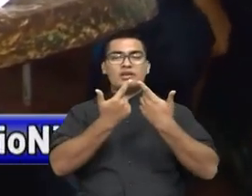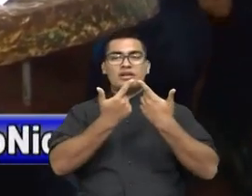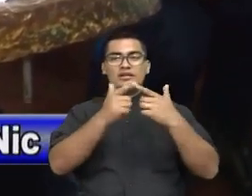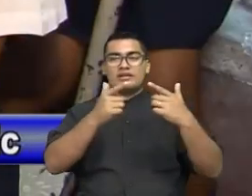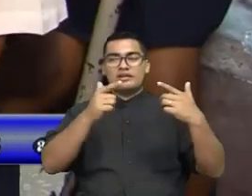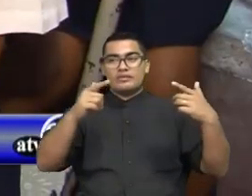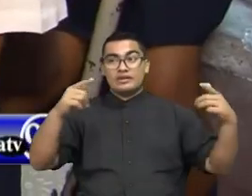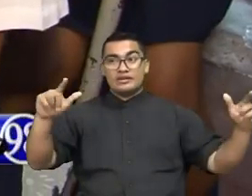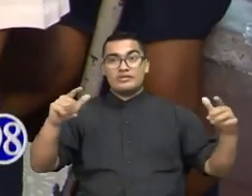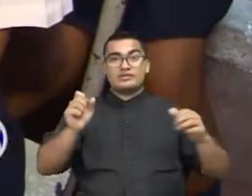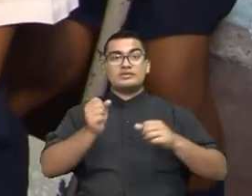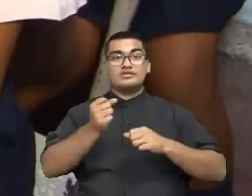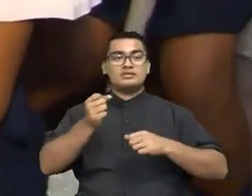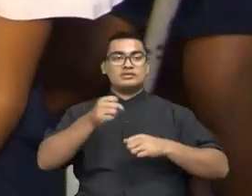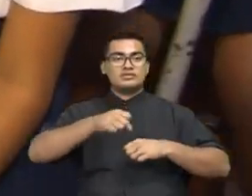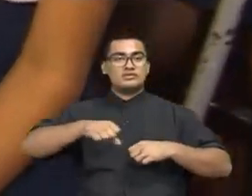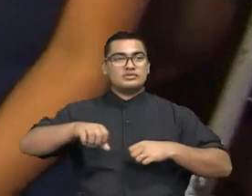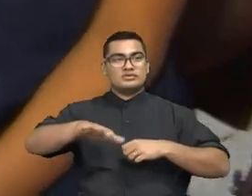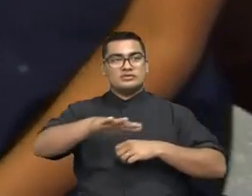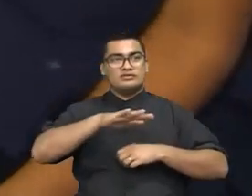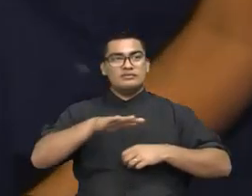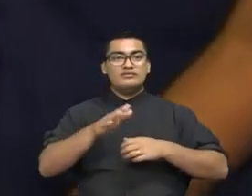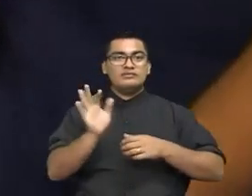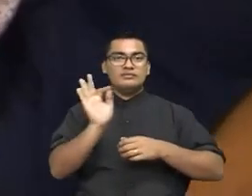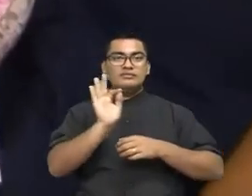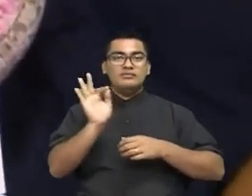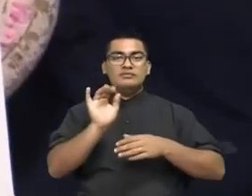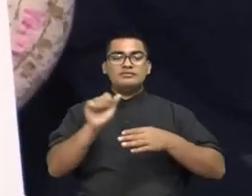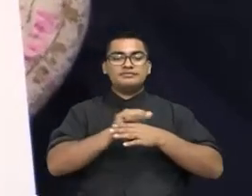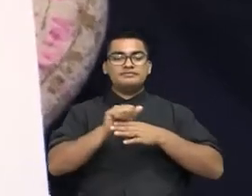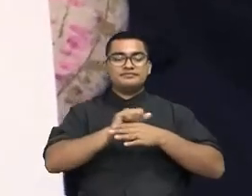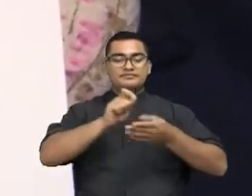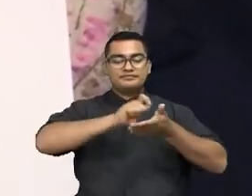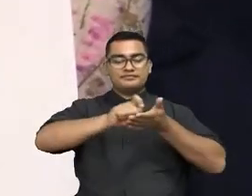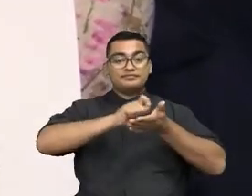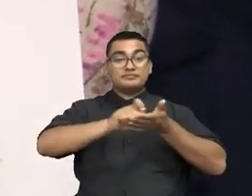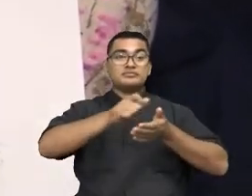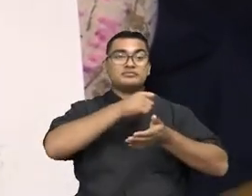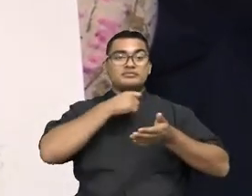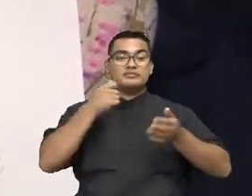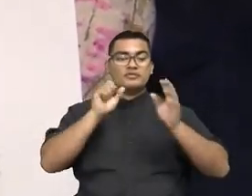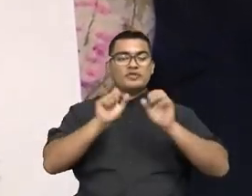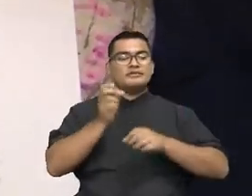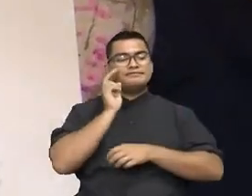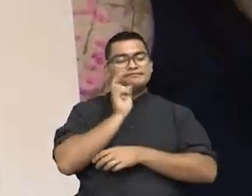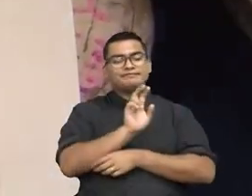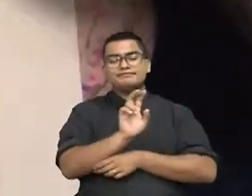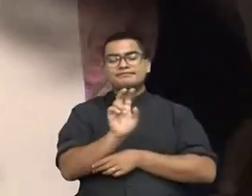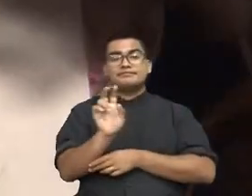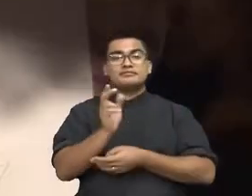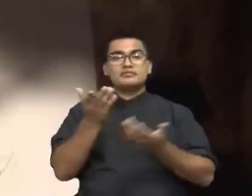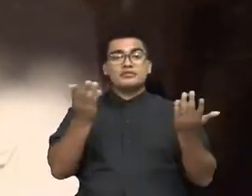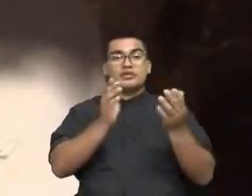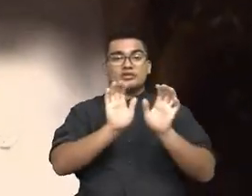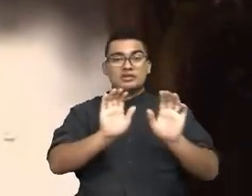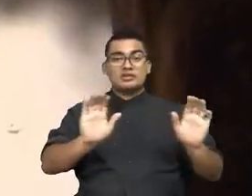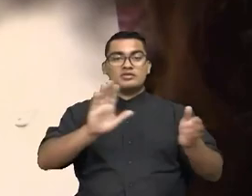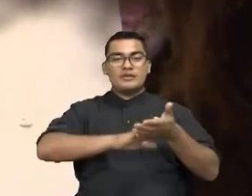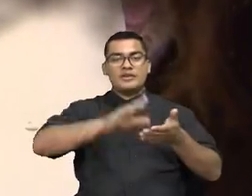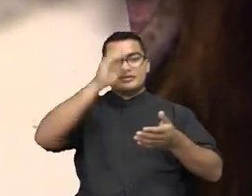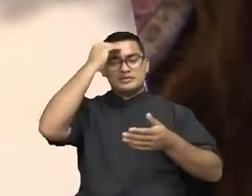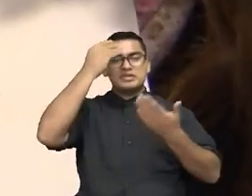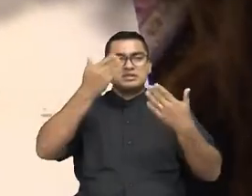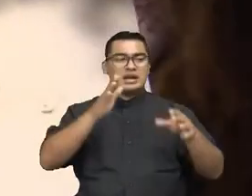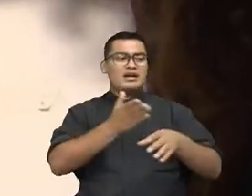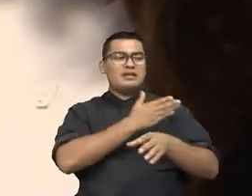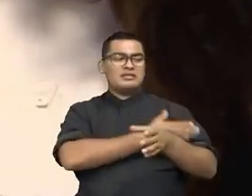y la forma que se está aplicando este examen nos permita ver el aprendizaje, las estrategias que hemos venido